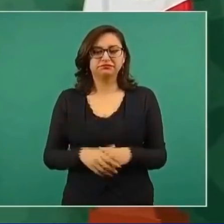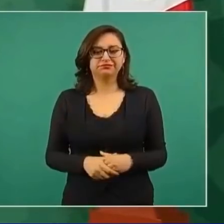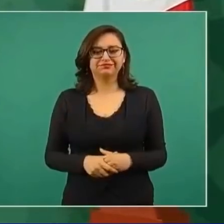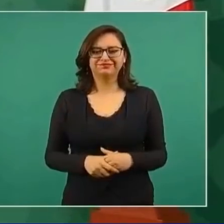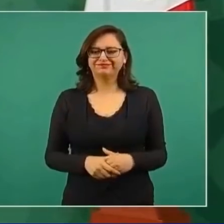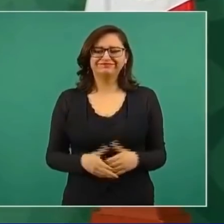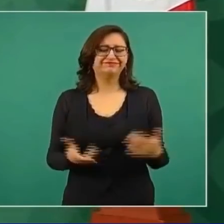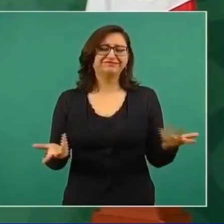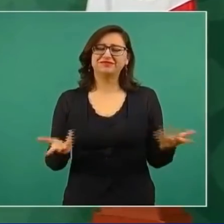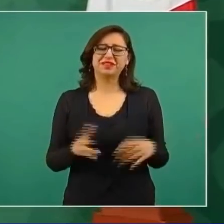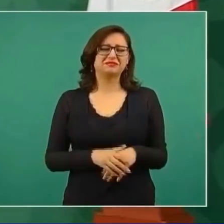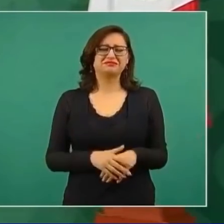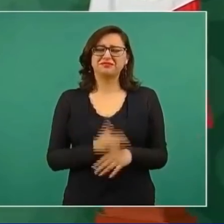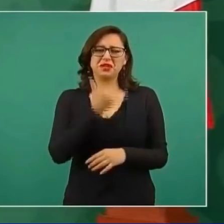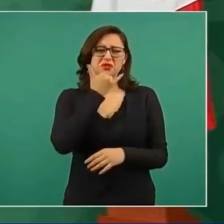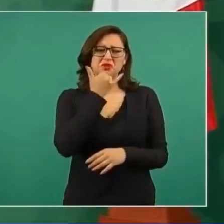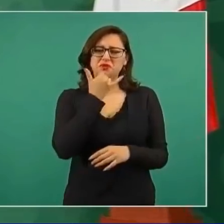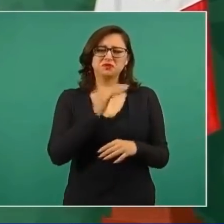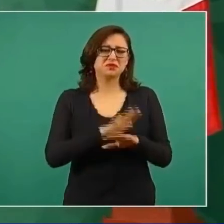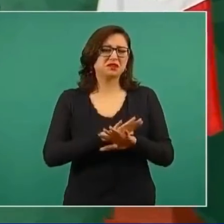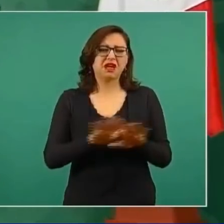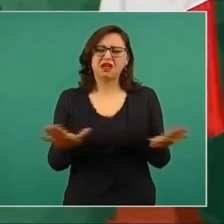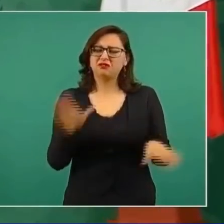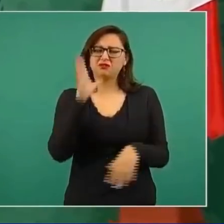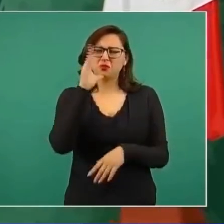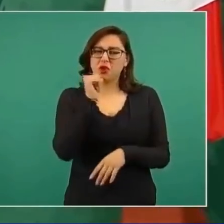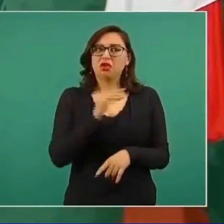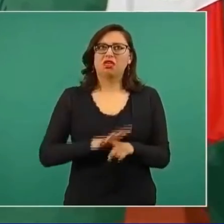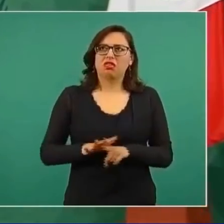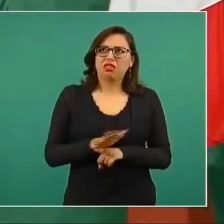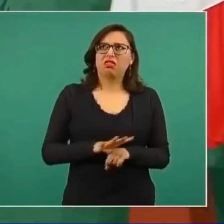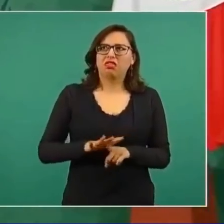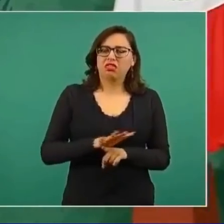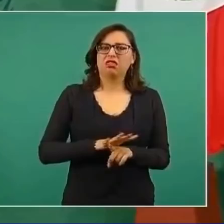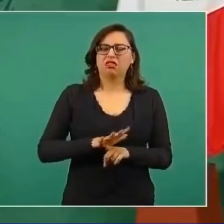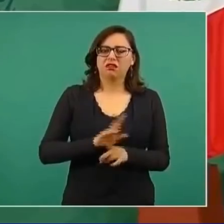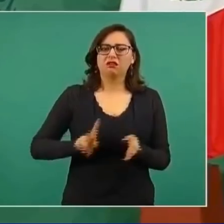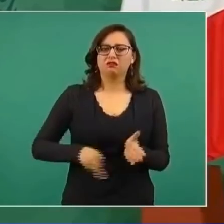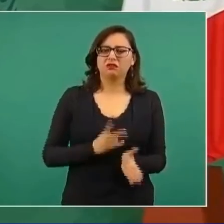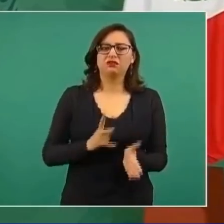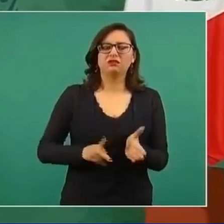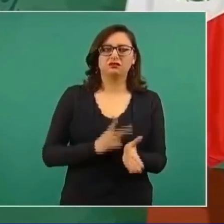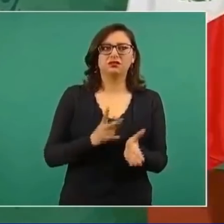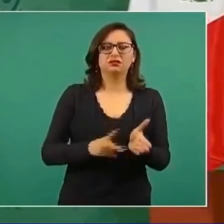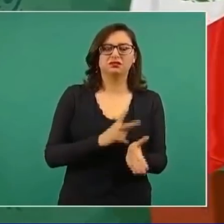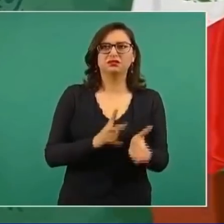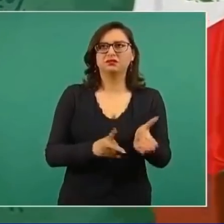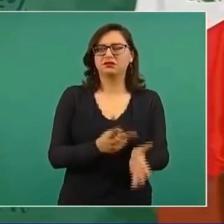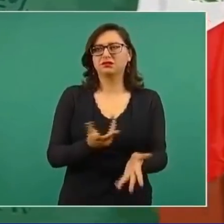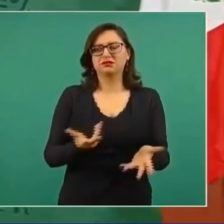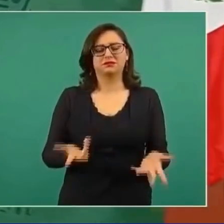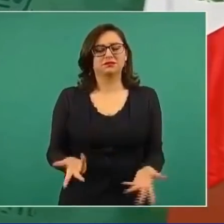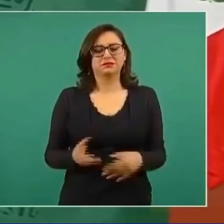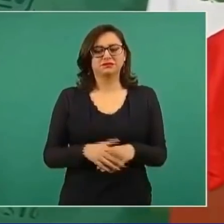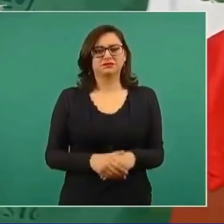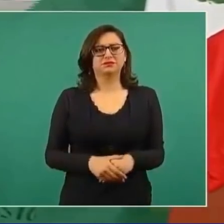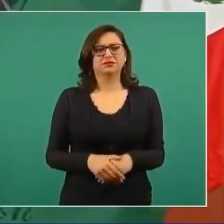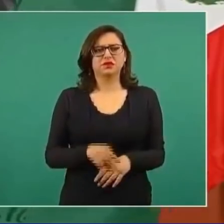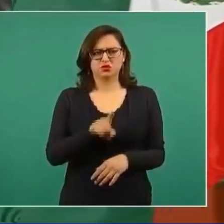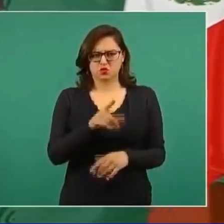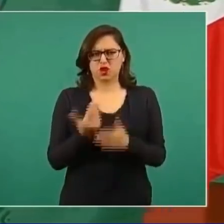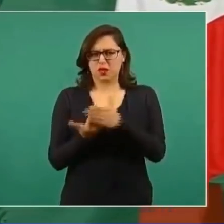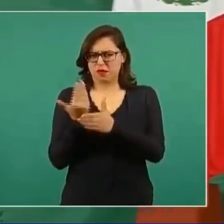Pues ya no se puede, pues, estarlos convenciendo tanto. Pero si se les dice, Ve la